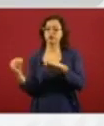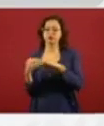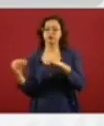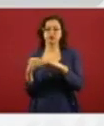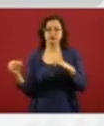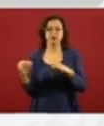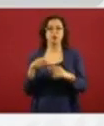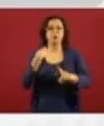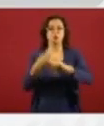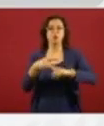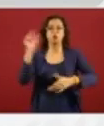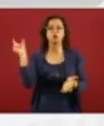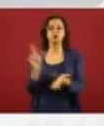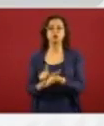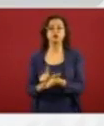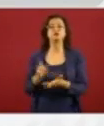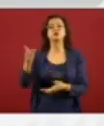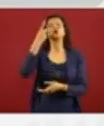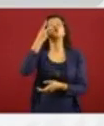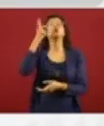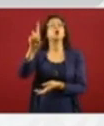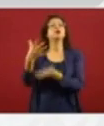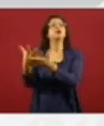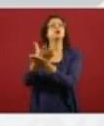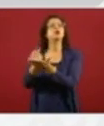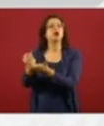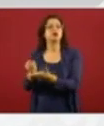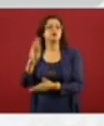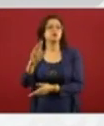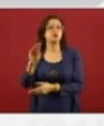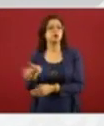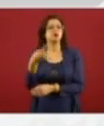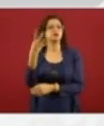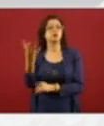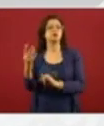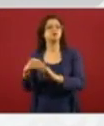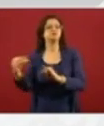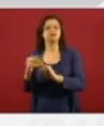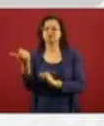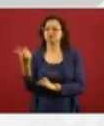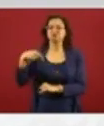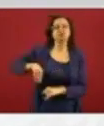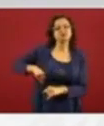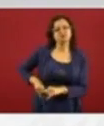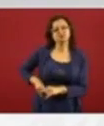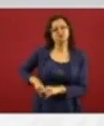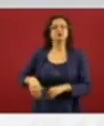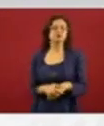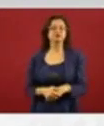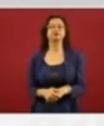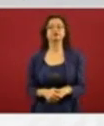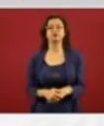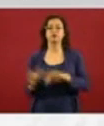centavos por litro, 94 centavos de margen. En el premium,